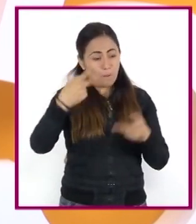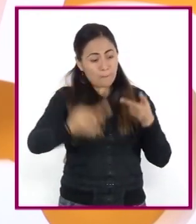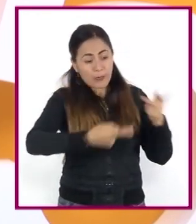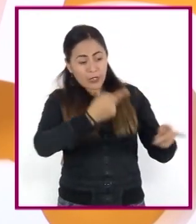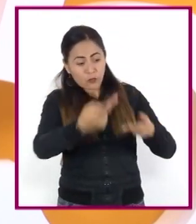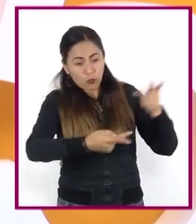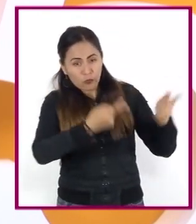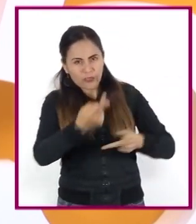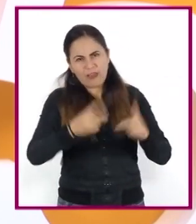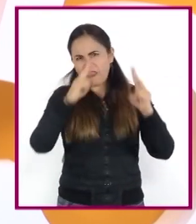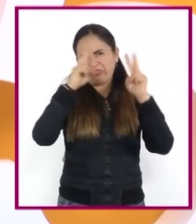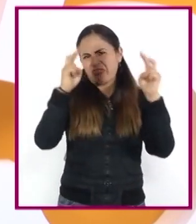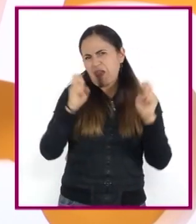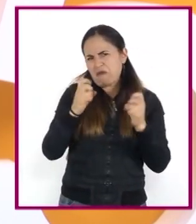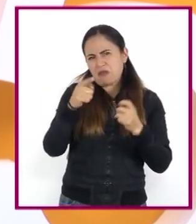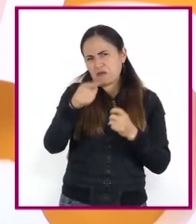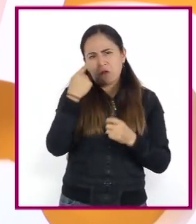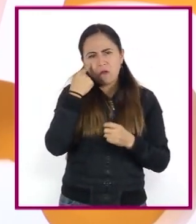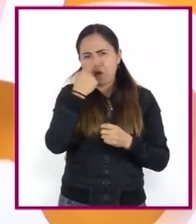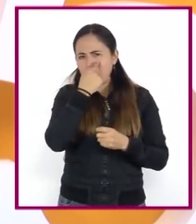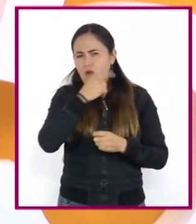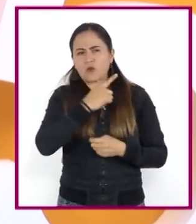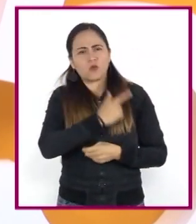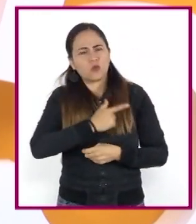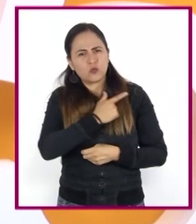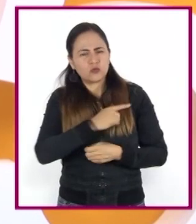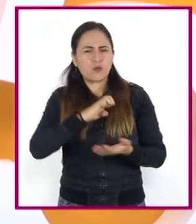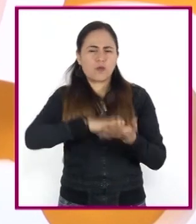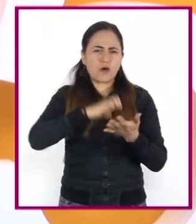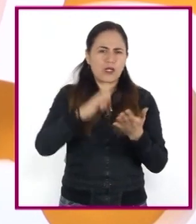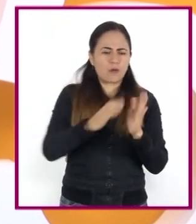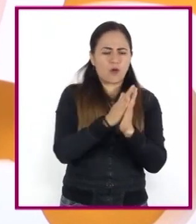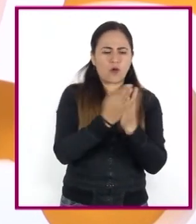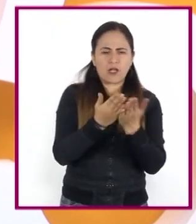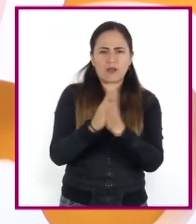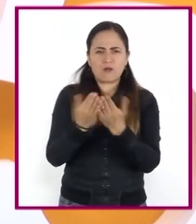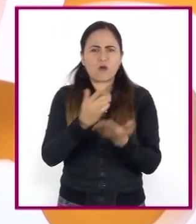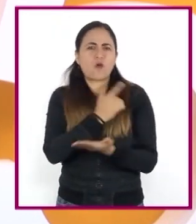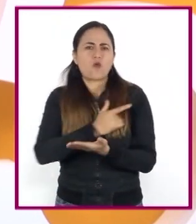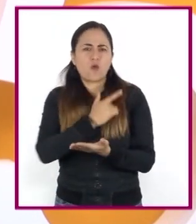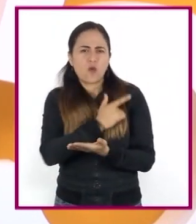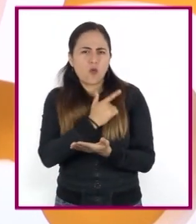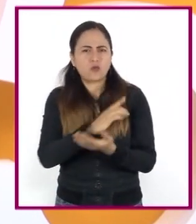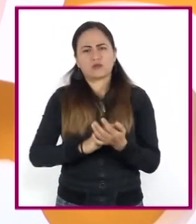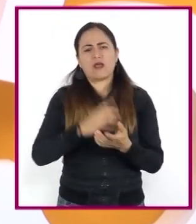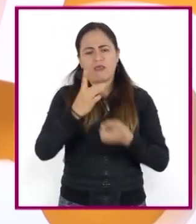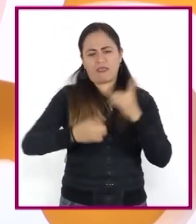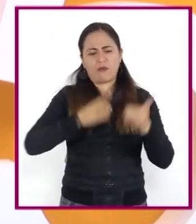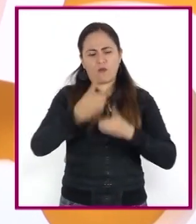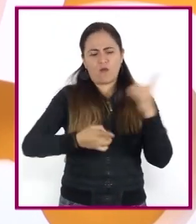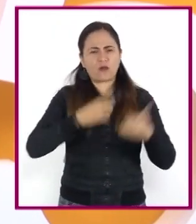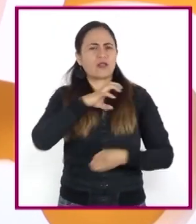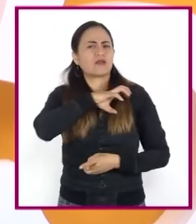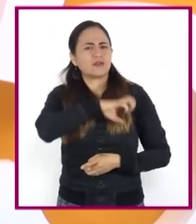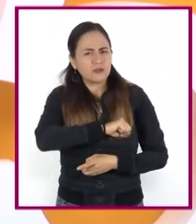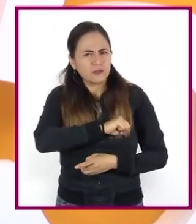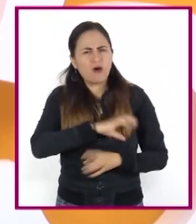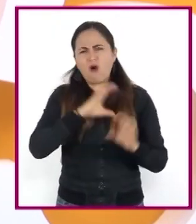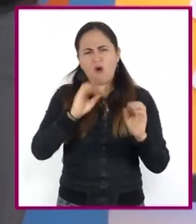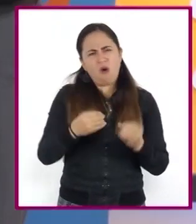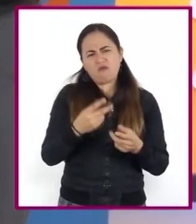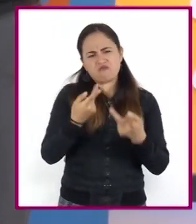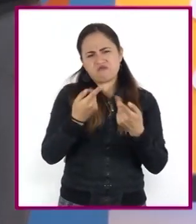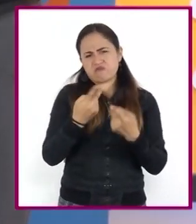interés, por ejemplo, preferencias literarias, deporte favorito o cualquier estudio que se les